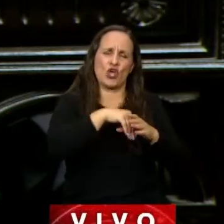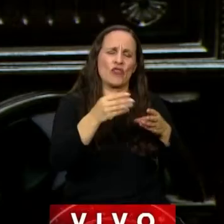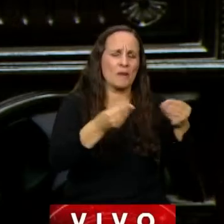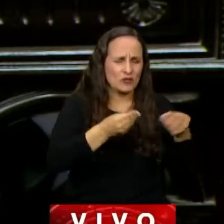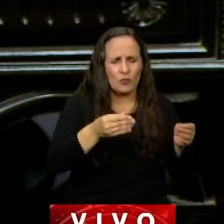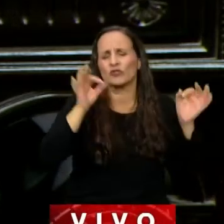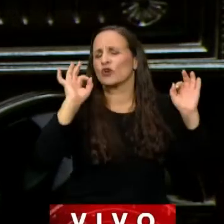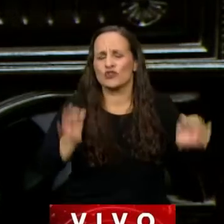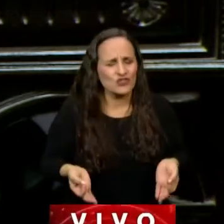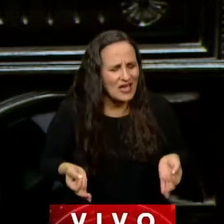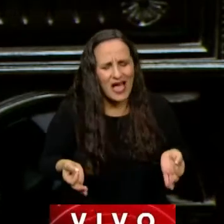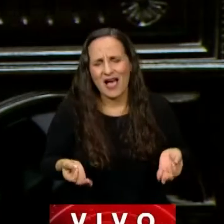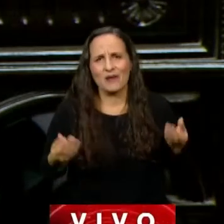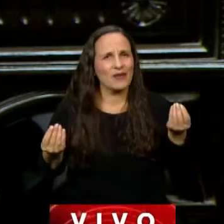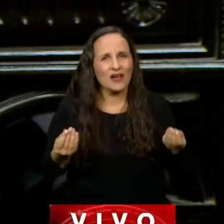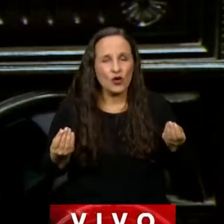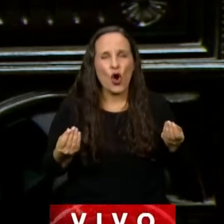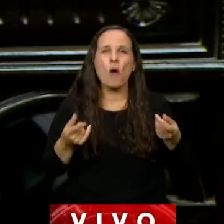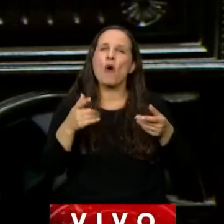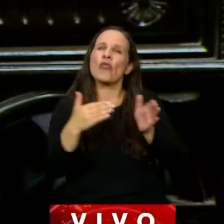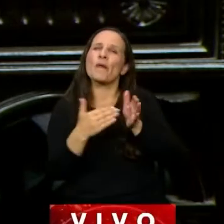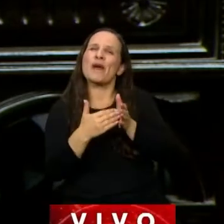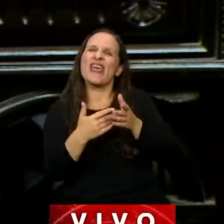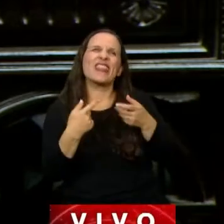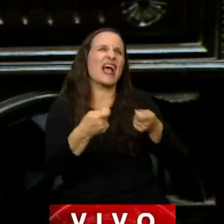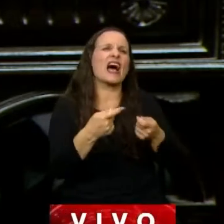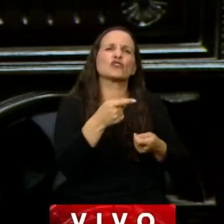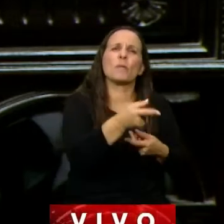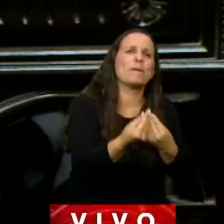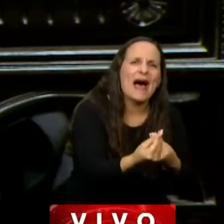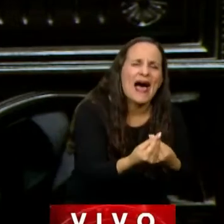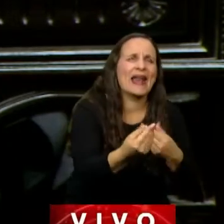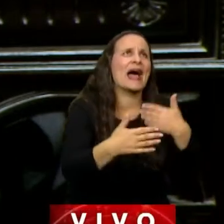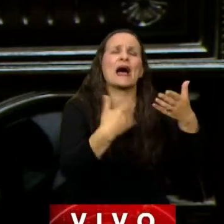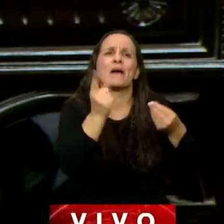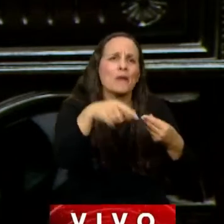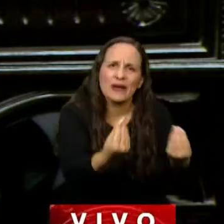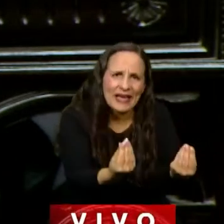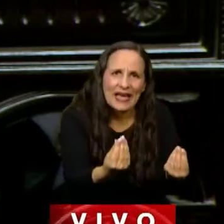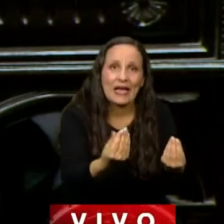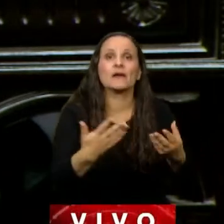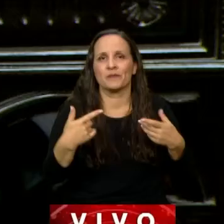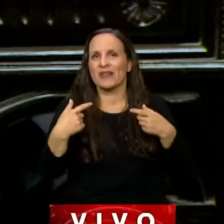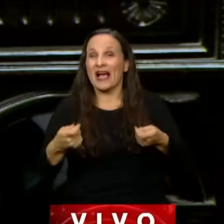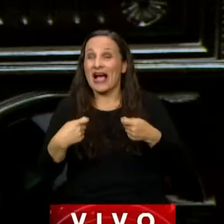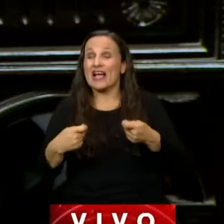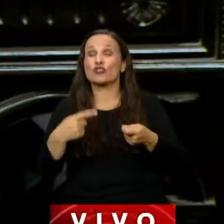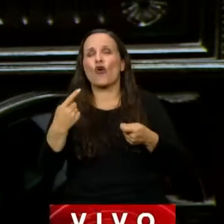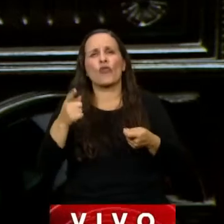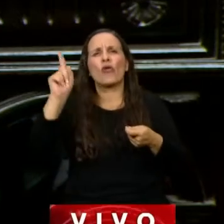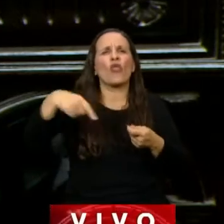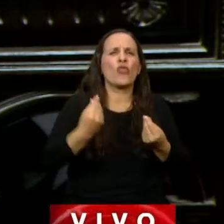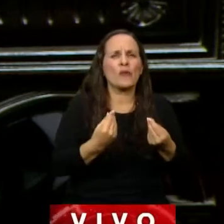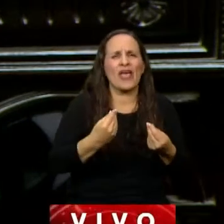Presupuesto, es analizar los gastos por finalidad y función, en los cuales se integran los gastos que proceden de distintas